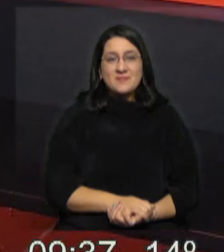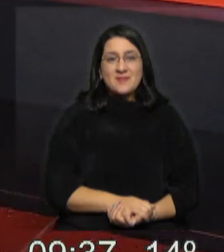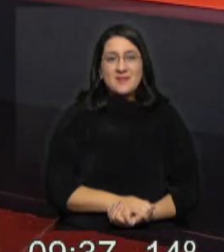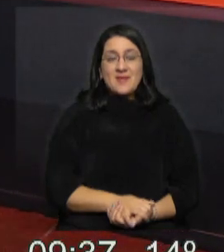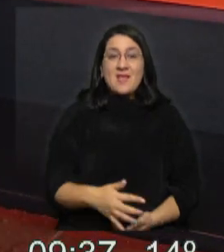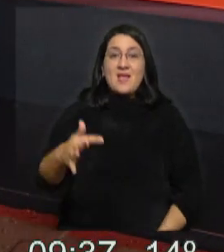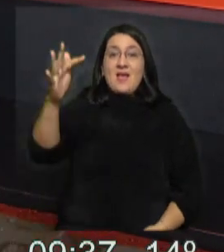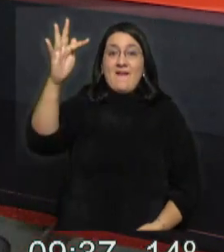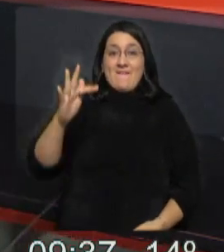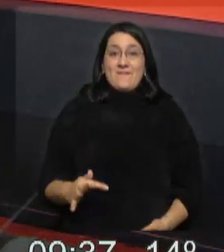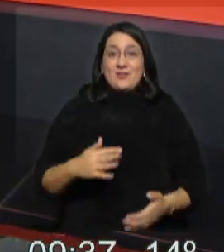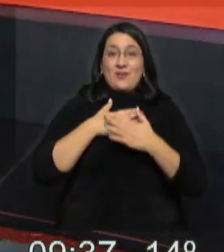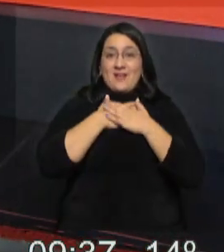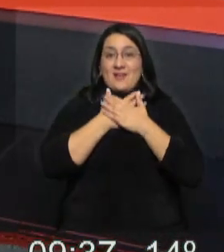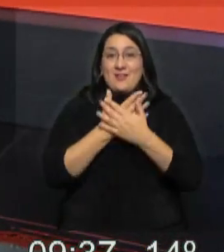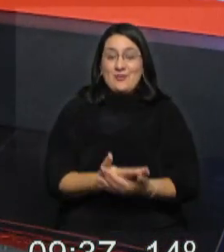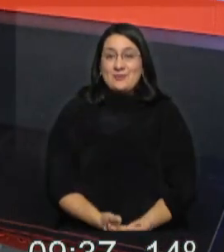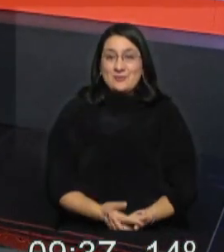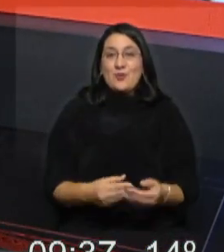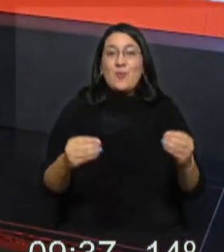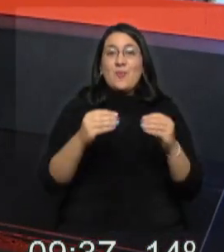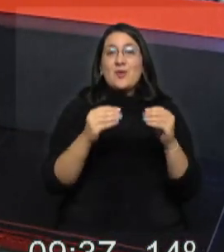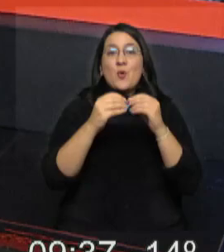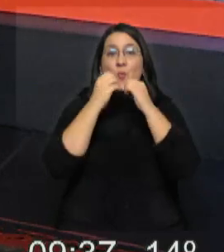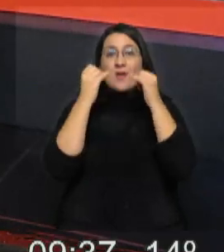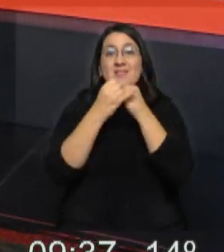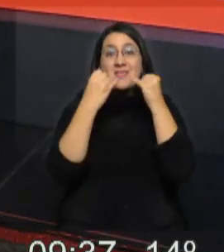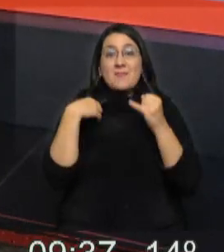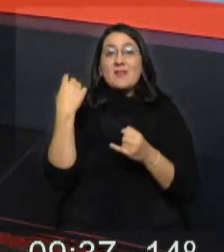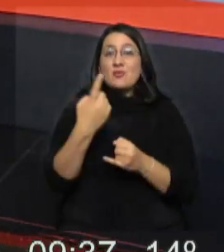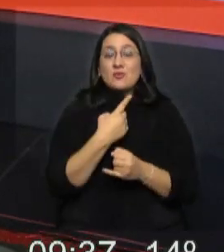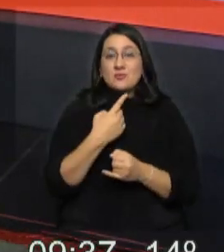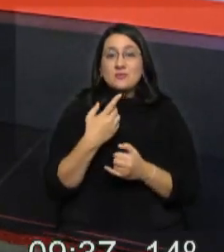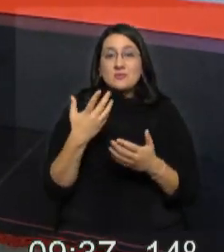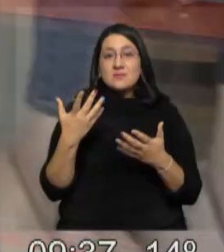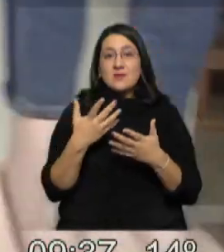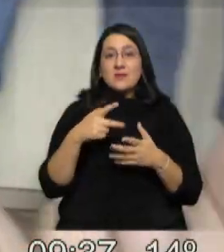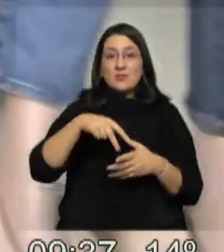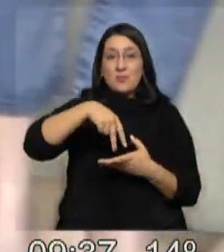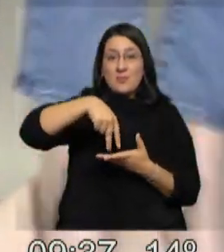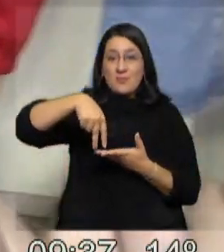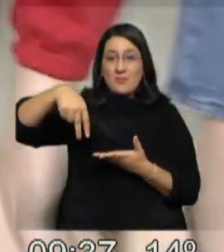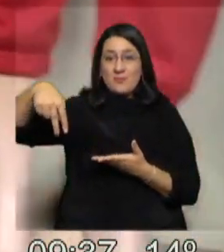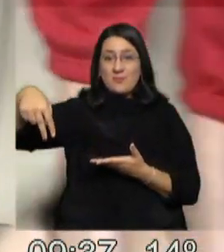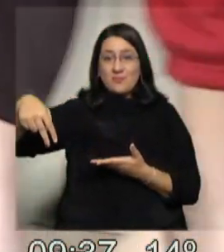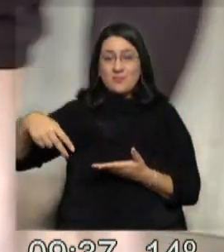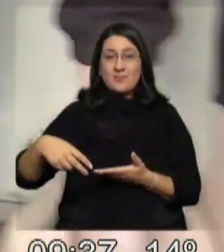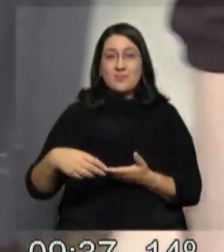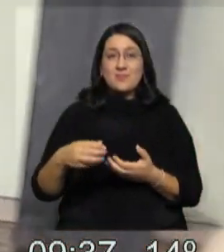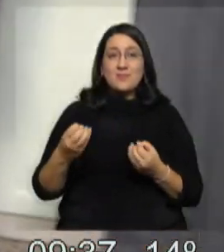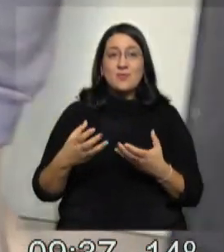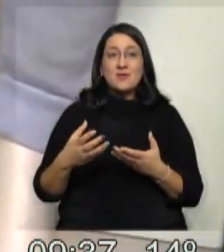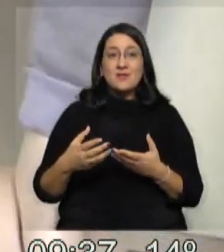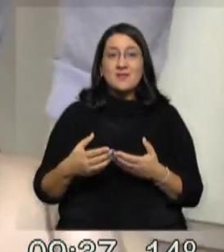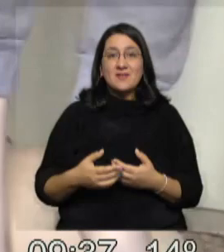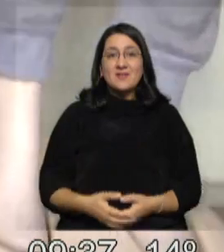Fito querido, Fito querido, compañeros, buen día para todos ustedes. Y estoy hecho un maniquí, porque a propósito de la gran consigna que